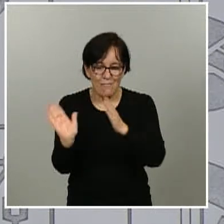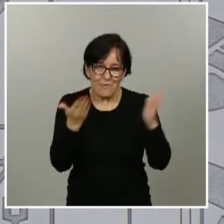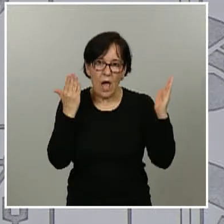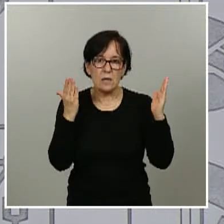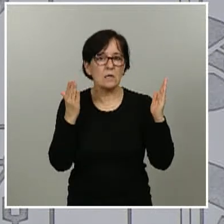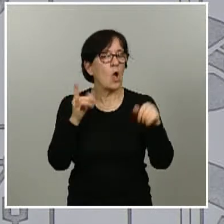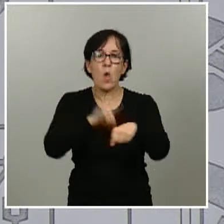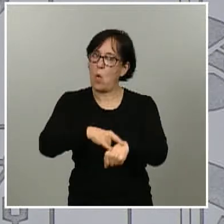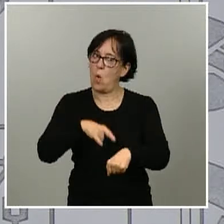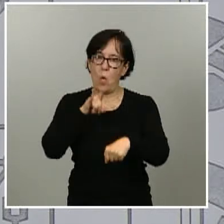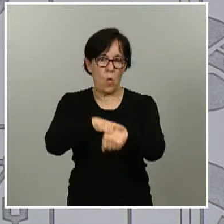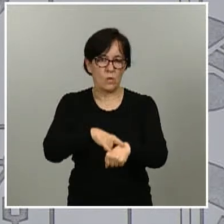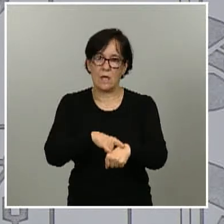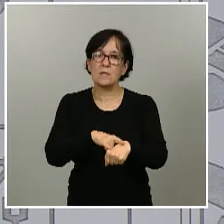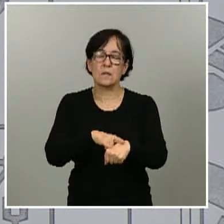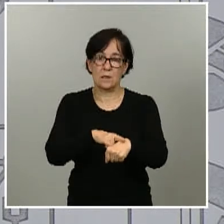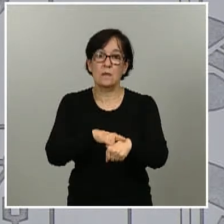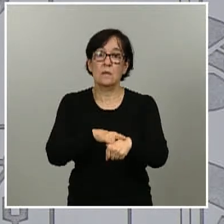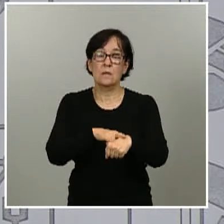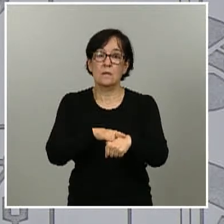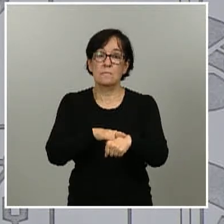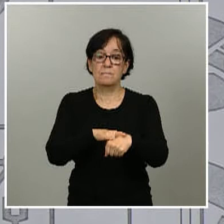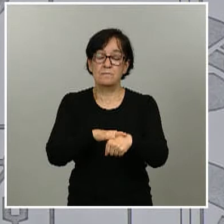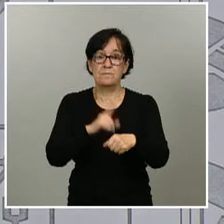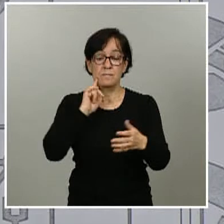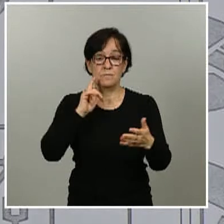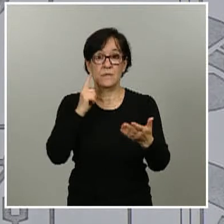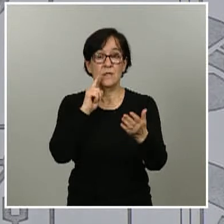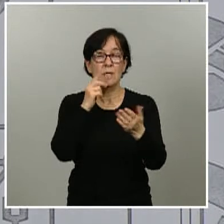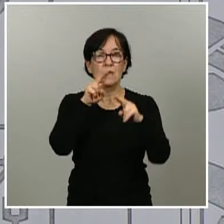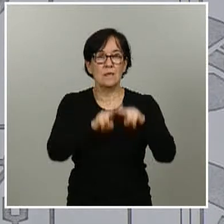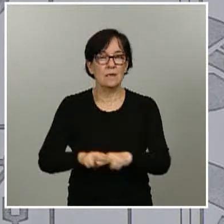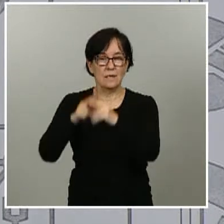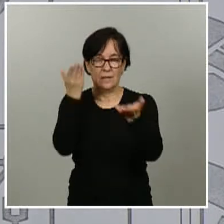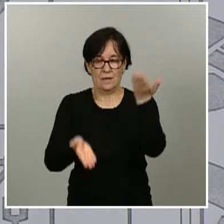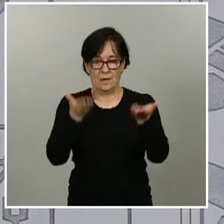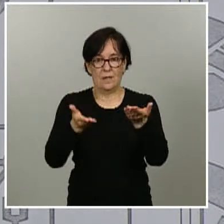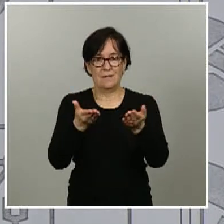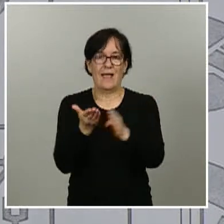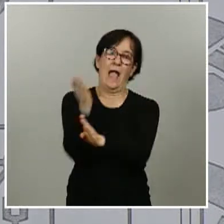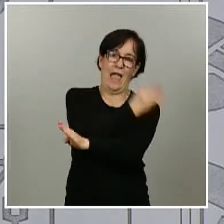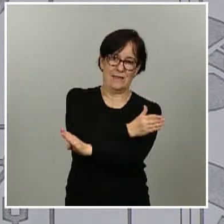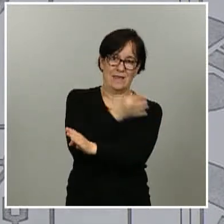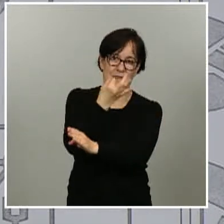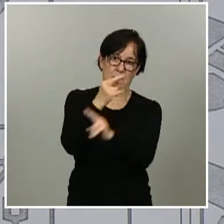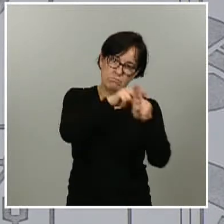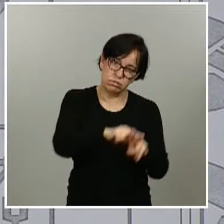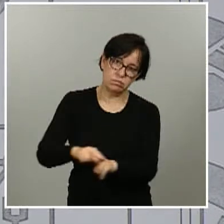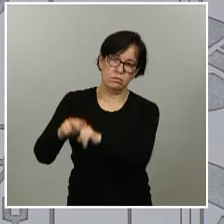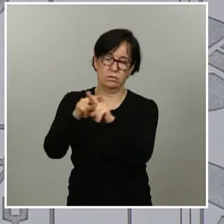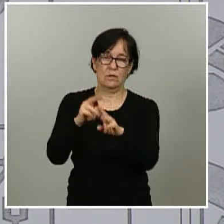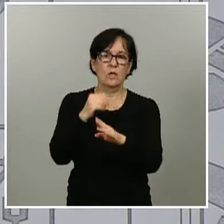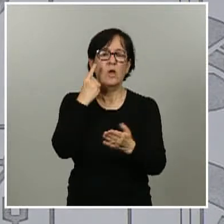lunes y las evaluaciones se tendrían que hacer a lo largo de la semana previa. La evaluación no es